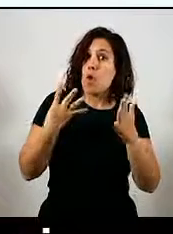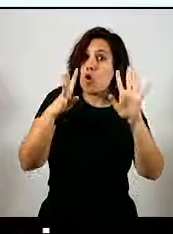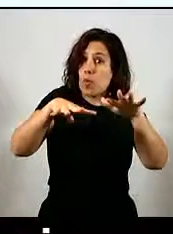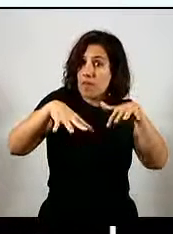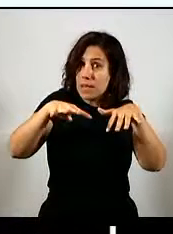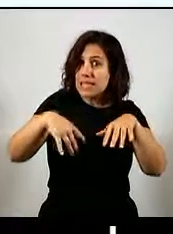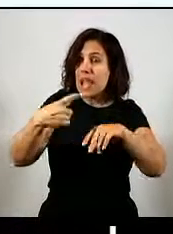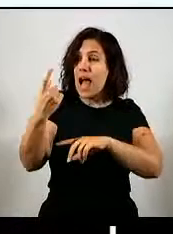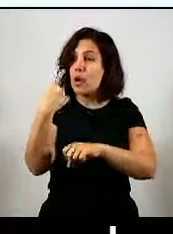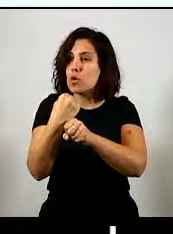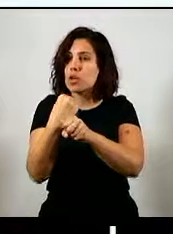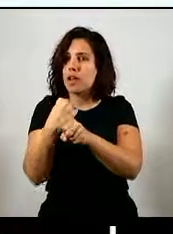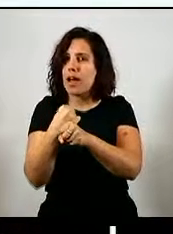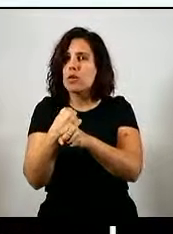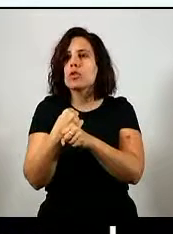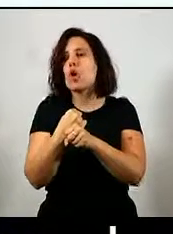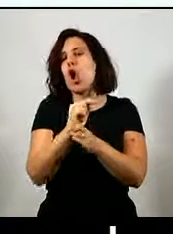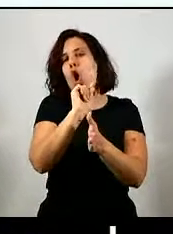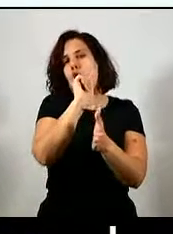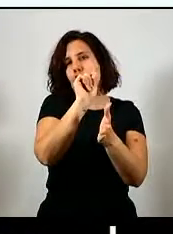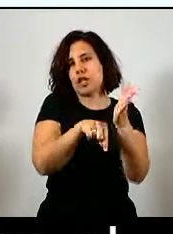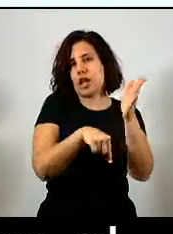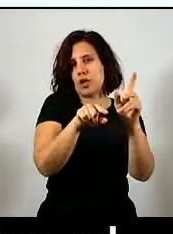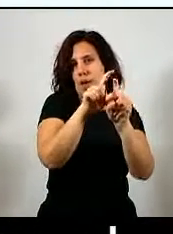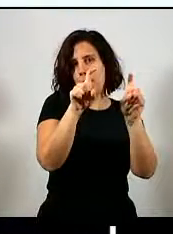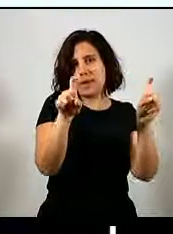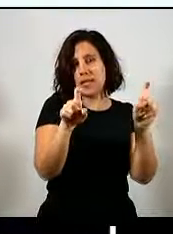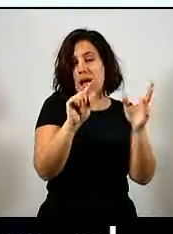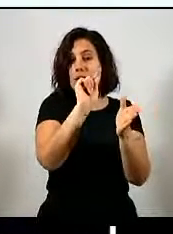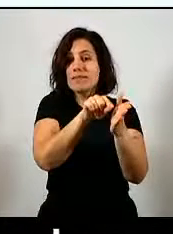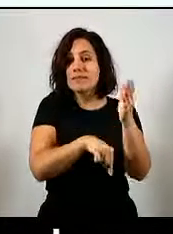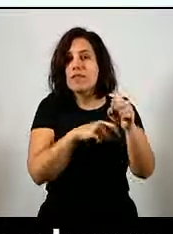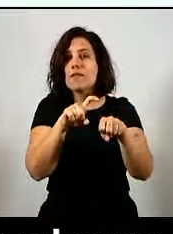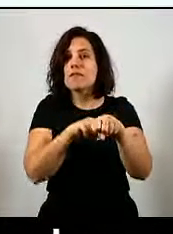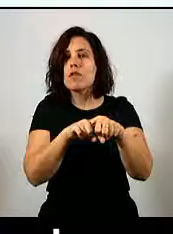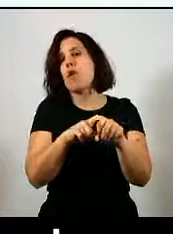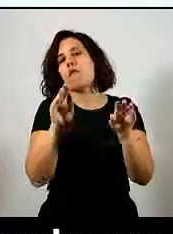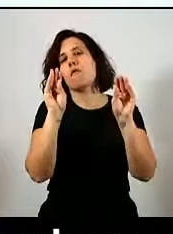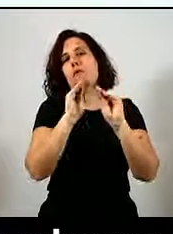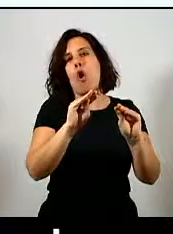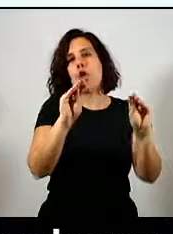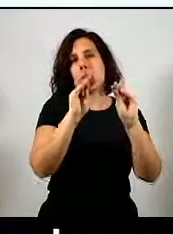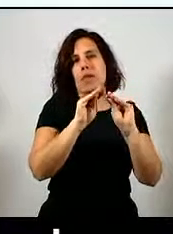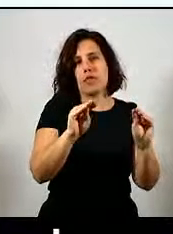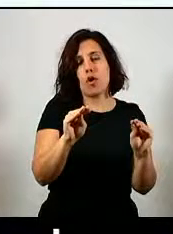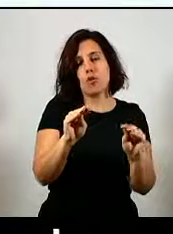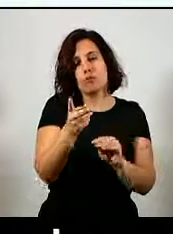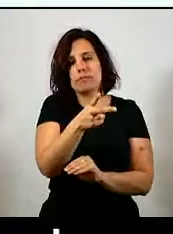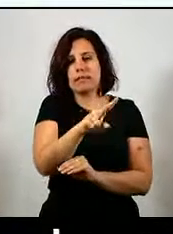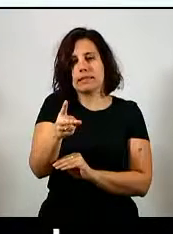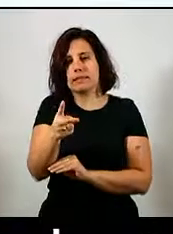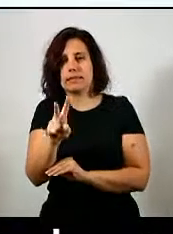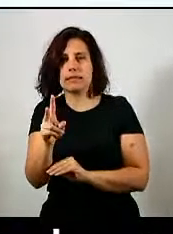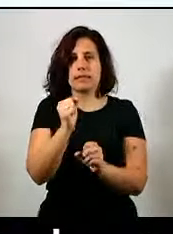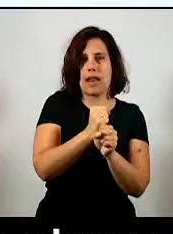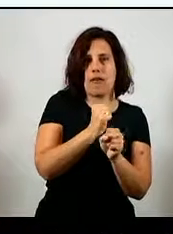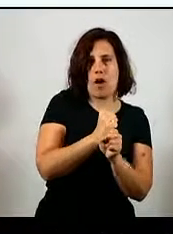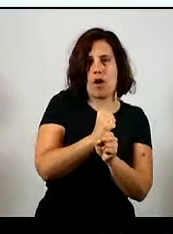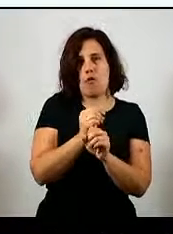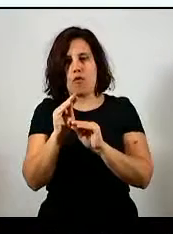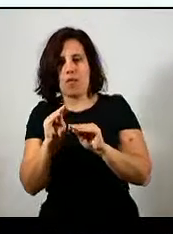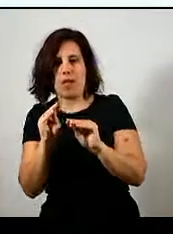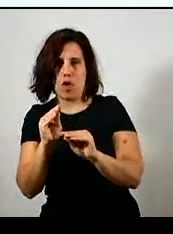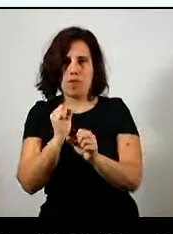estará contratado por la entidad promotora en la modalidad del contrato de formación en alternancia con el empleo. Y